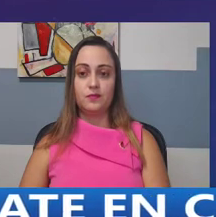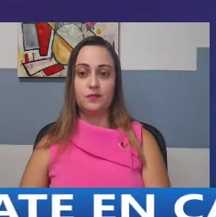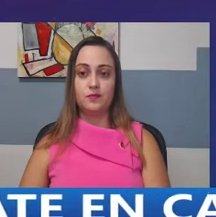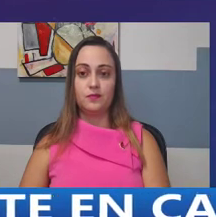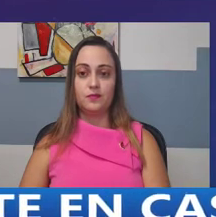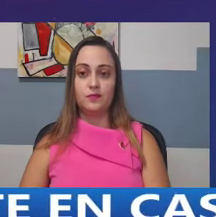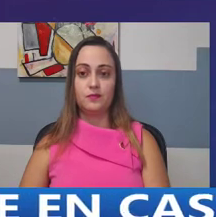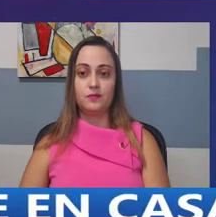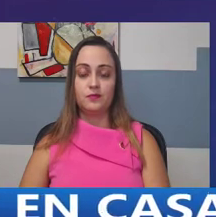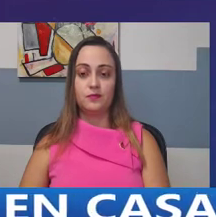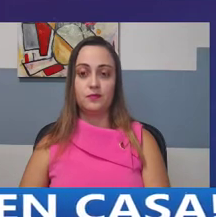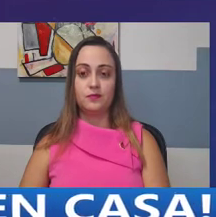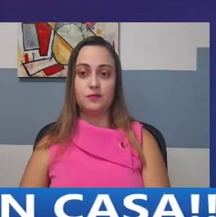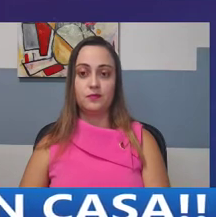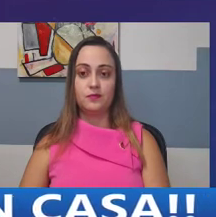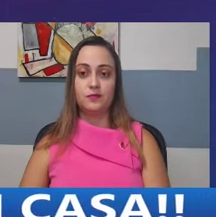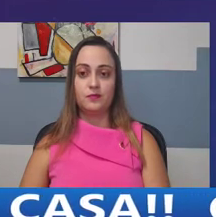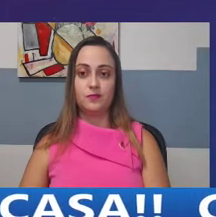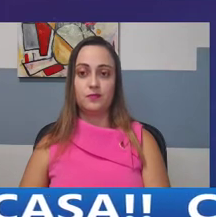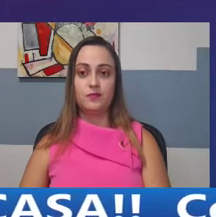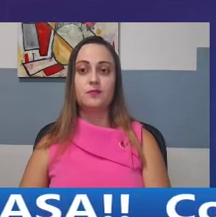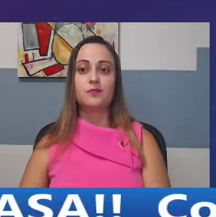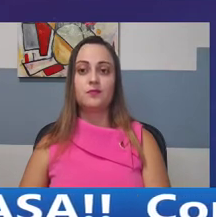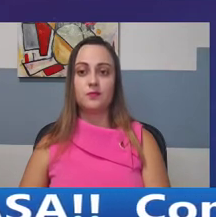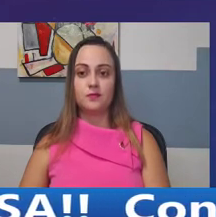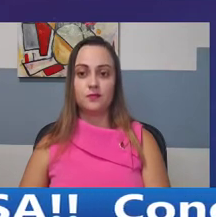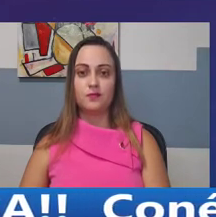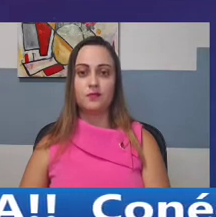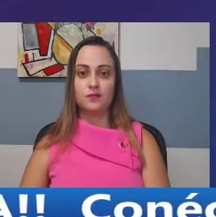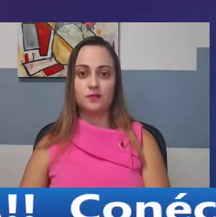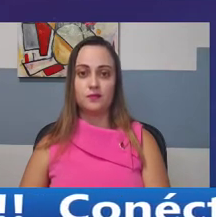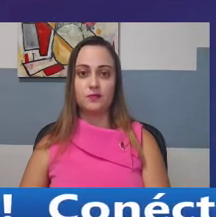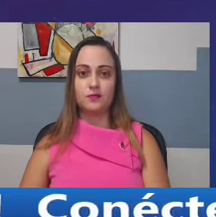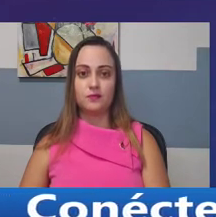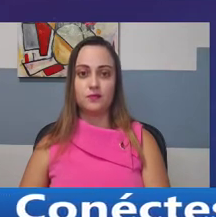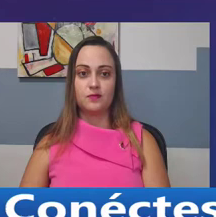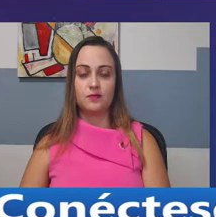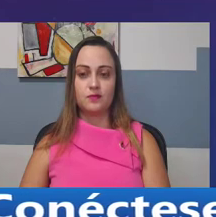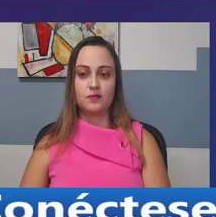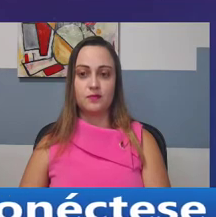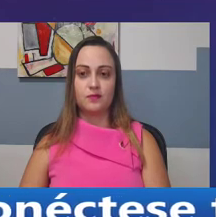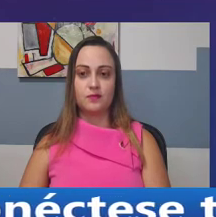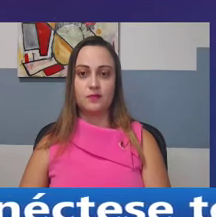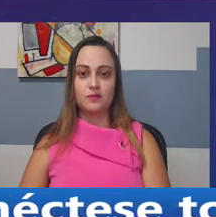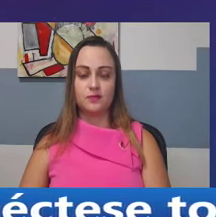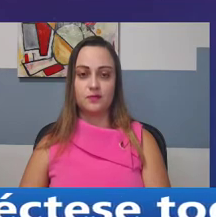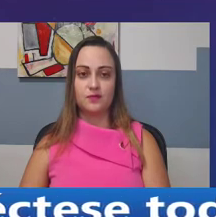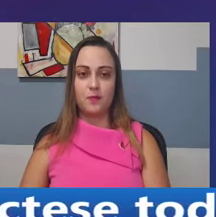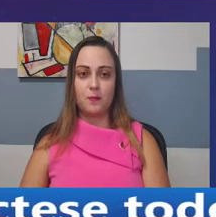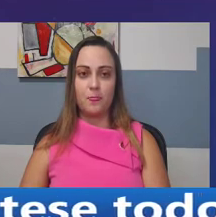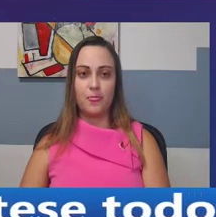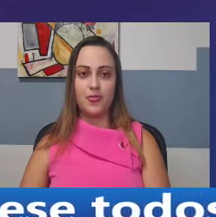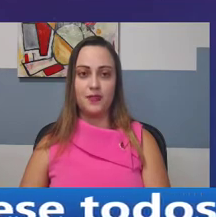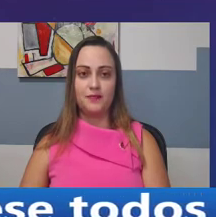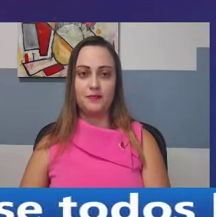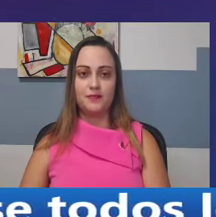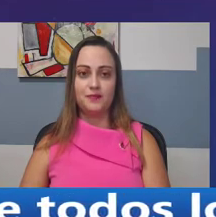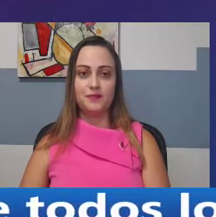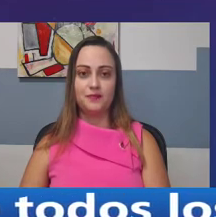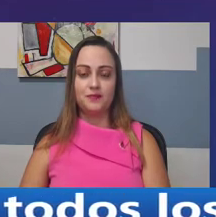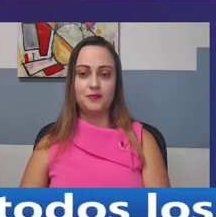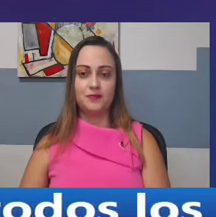Bueno, también por lo que ganaba el real estate, bueno, me complació bastante, que era casi